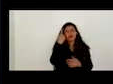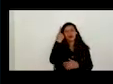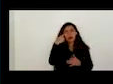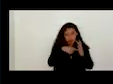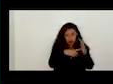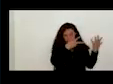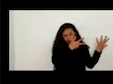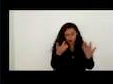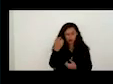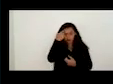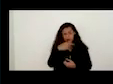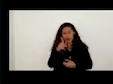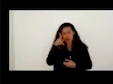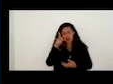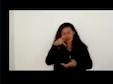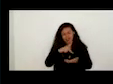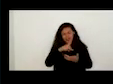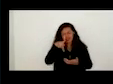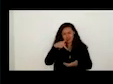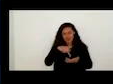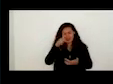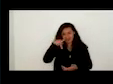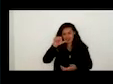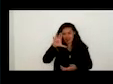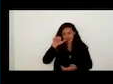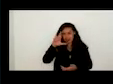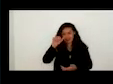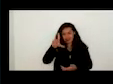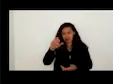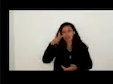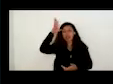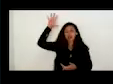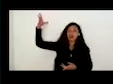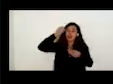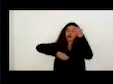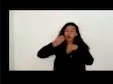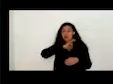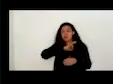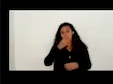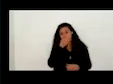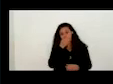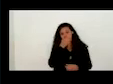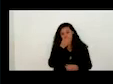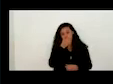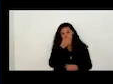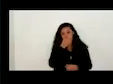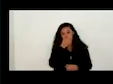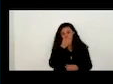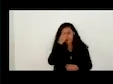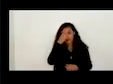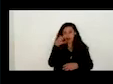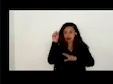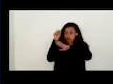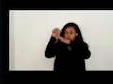día, y que pueden ser más de lo que hasta un adulto pudiera consumir. En el caso del